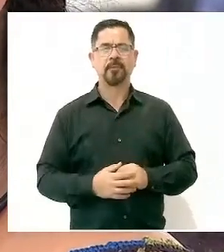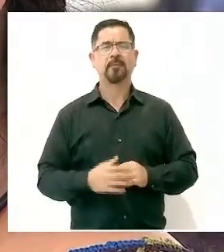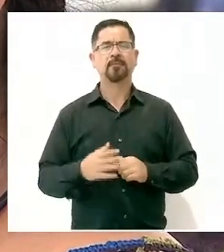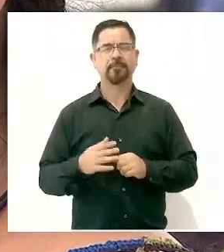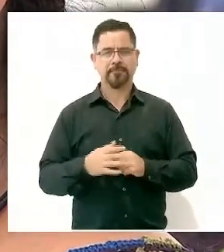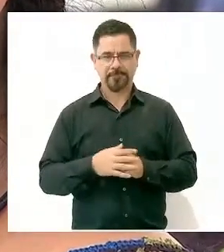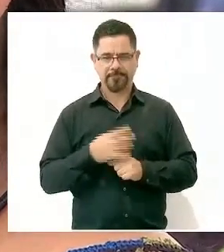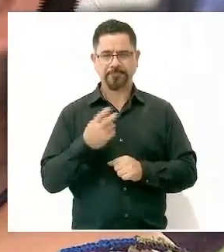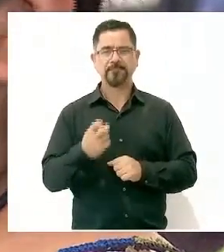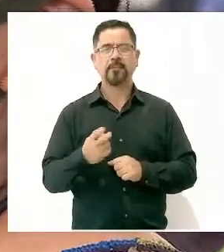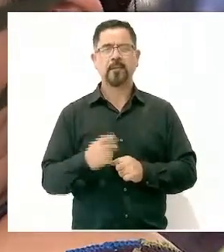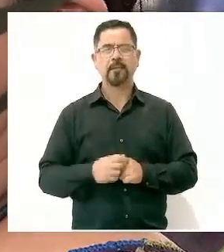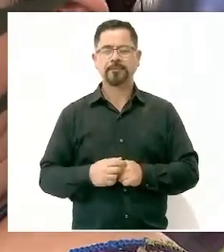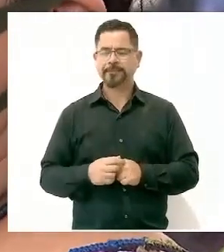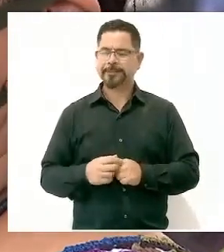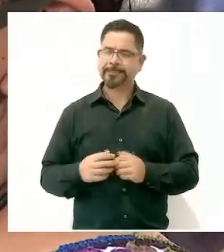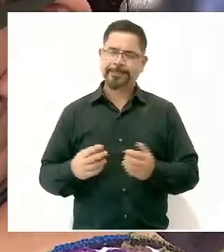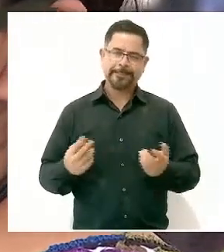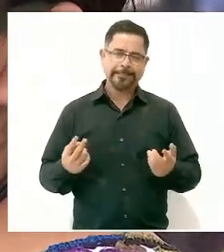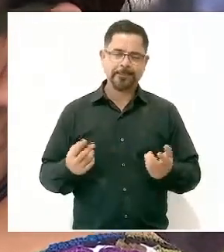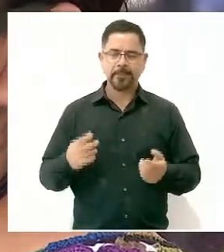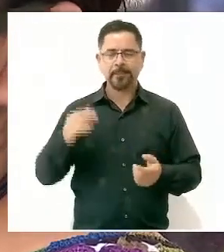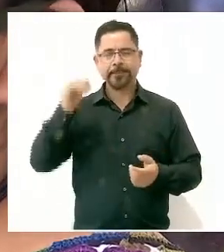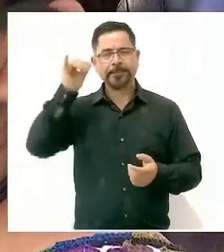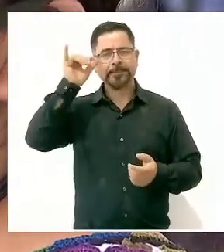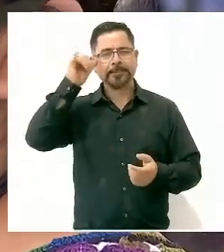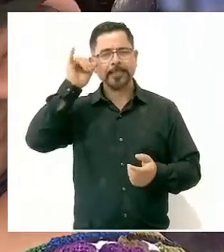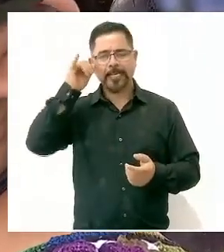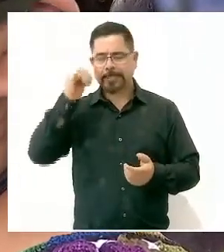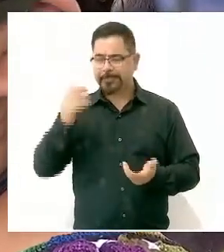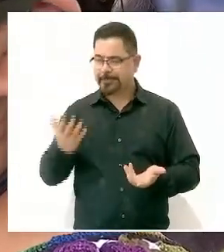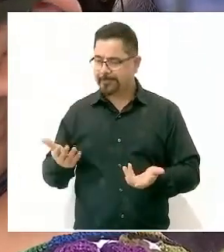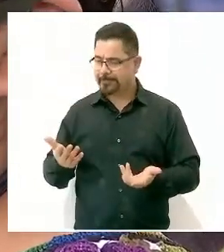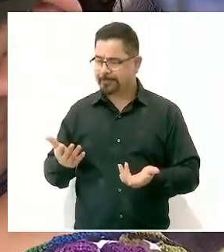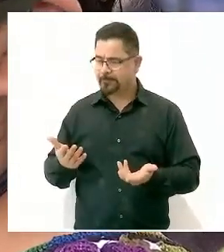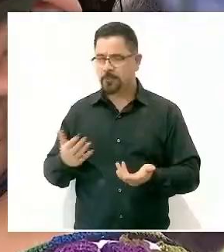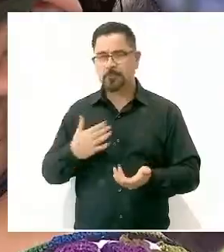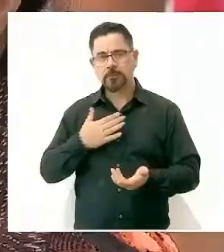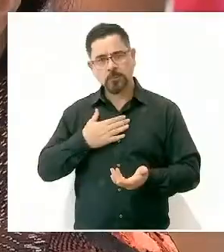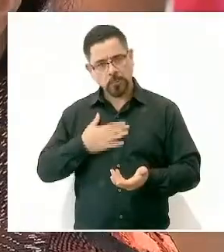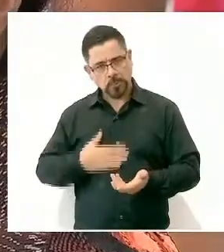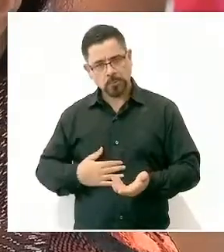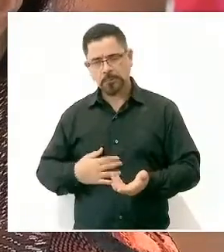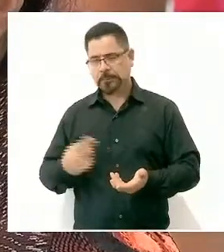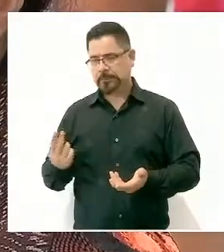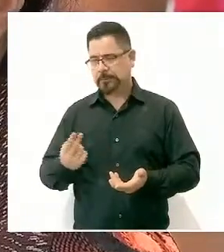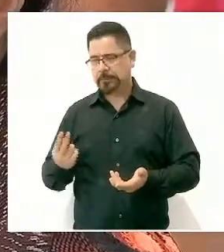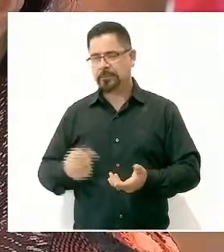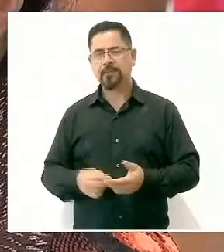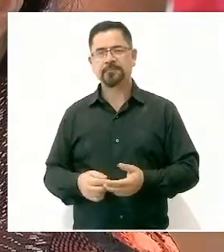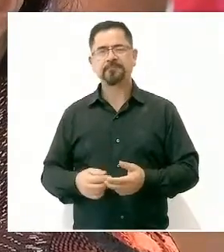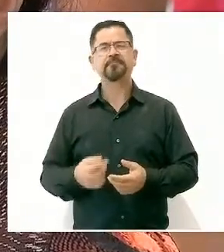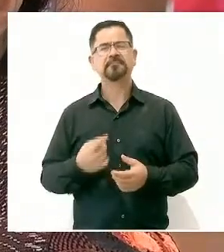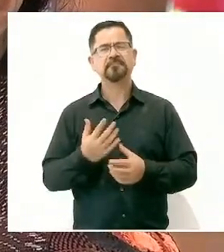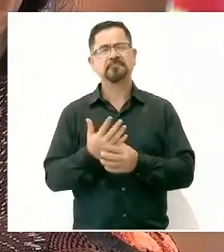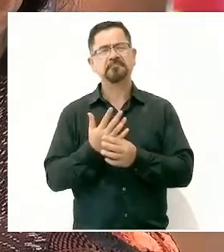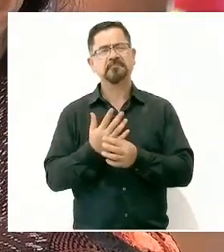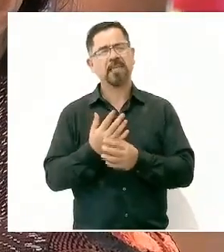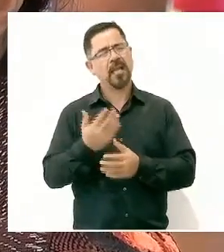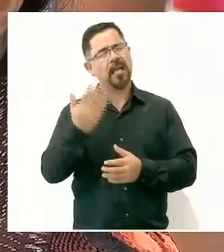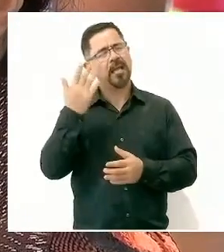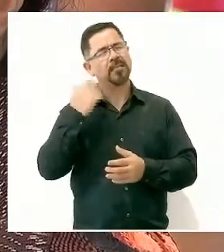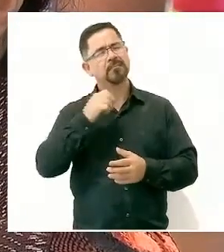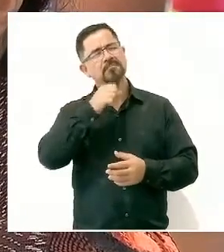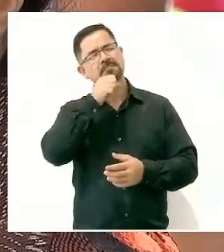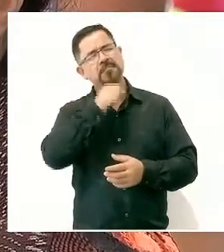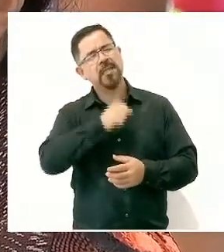hacerles justicia a los yaquis, comentó un veterano de esa guerra,